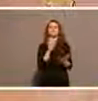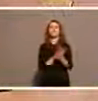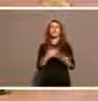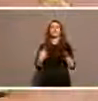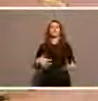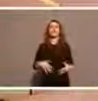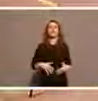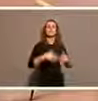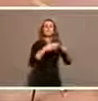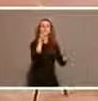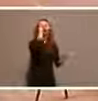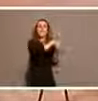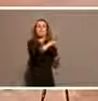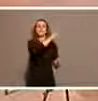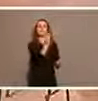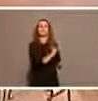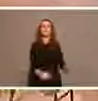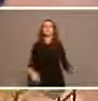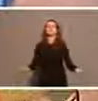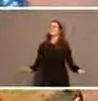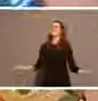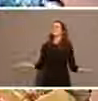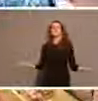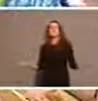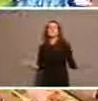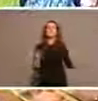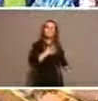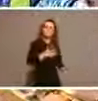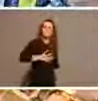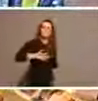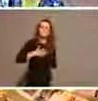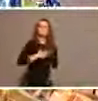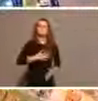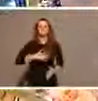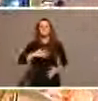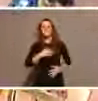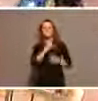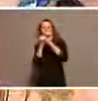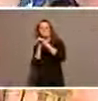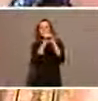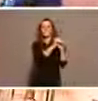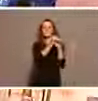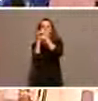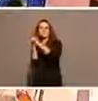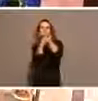Villa del Sausal.